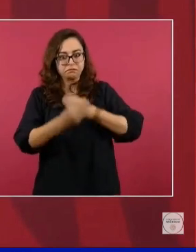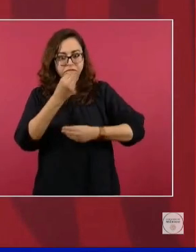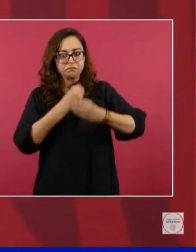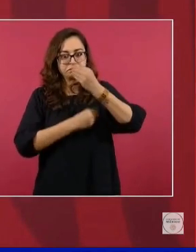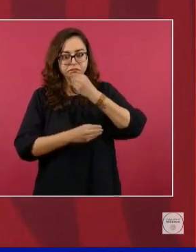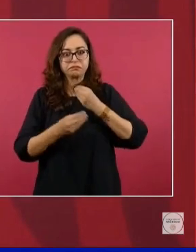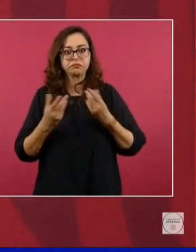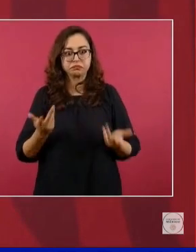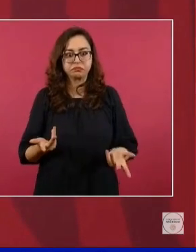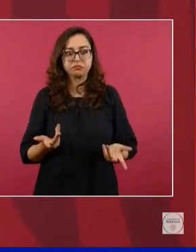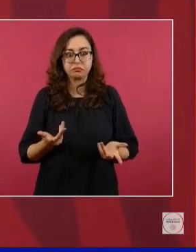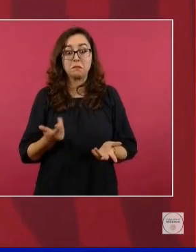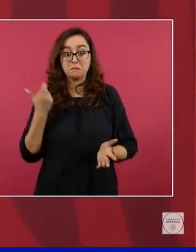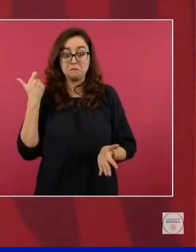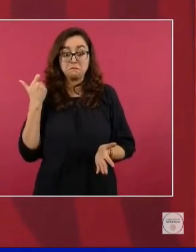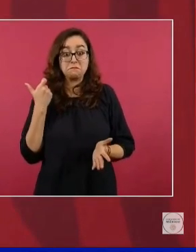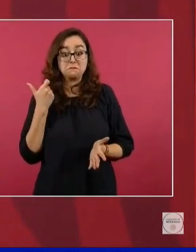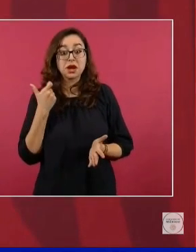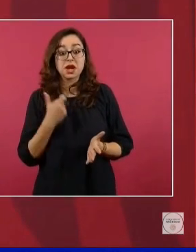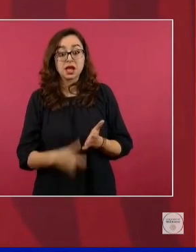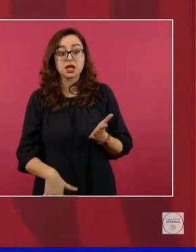Es proteína barata.